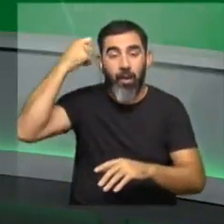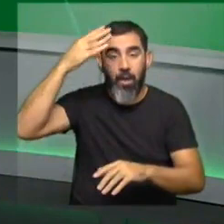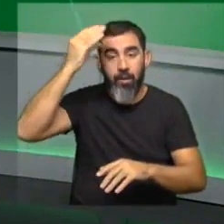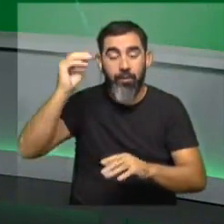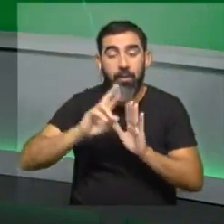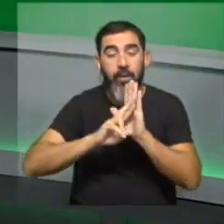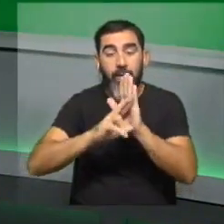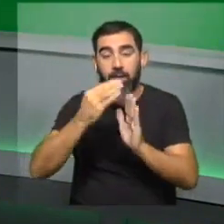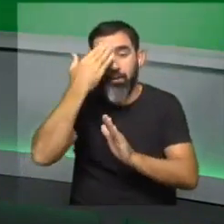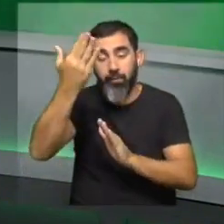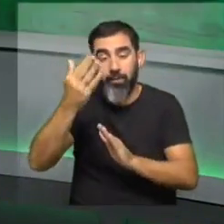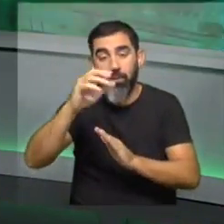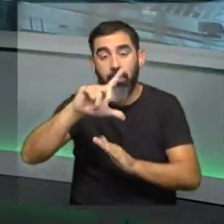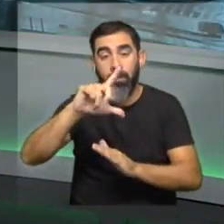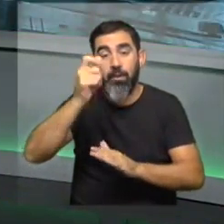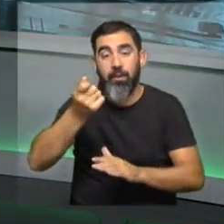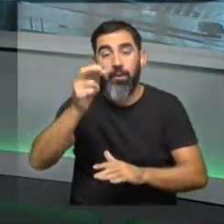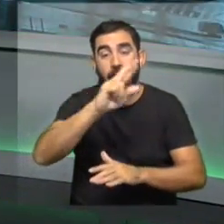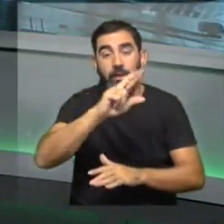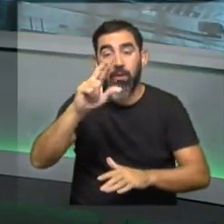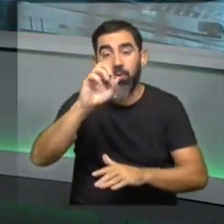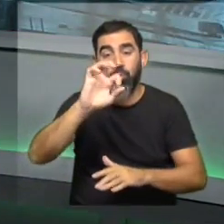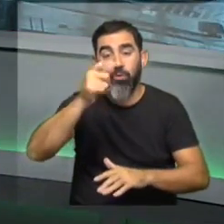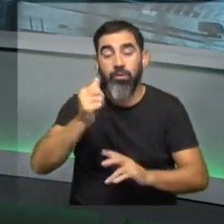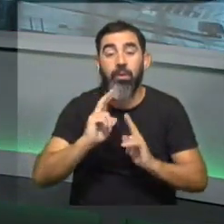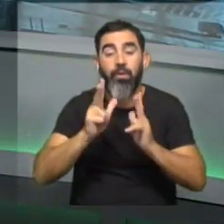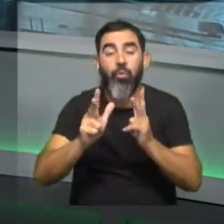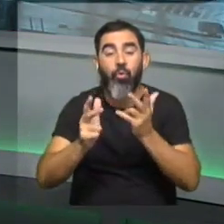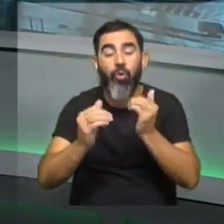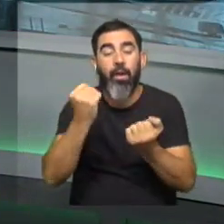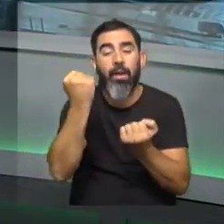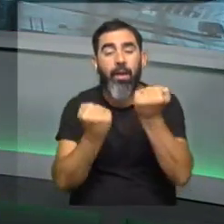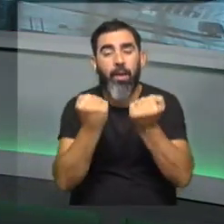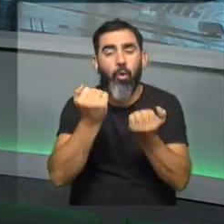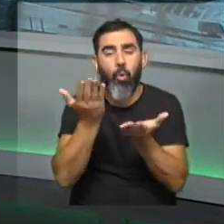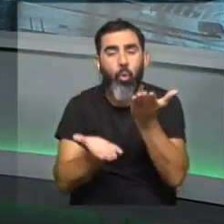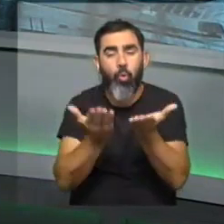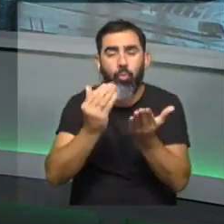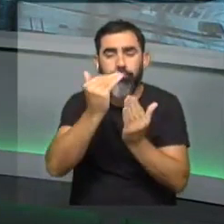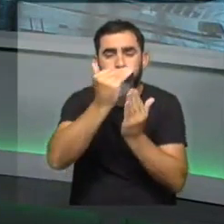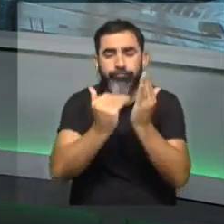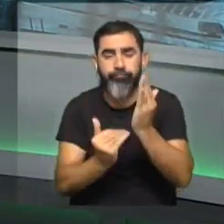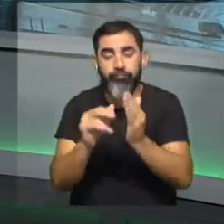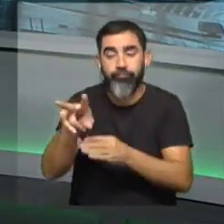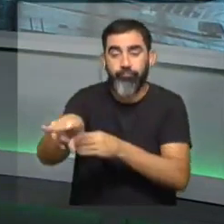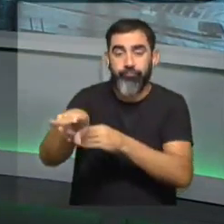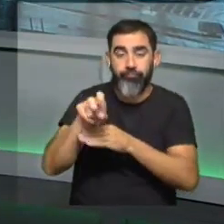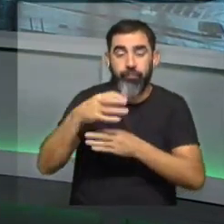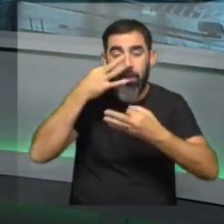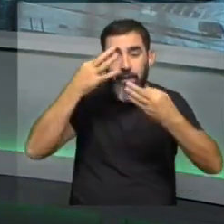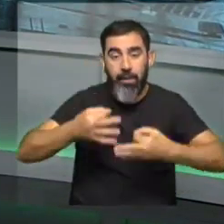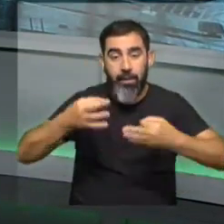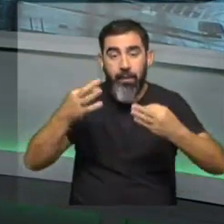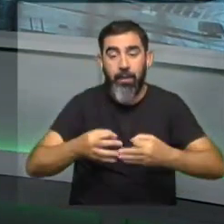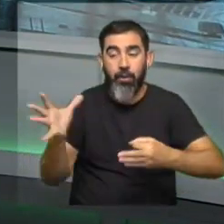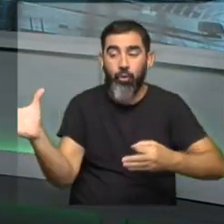representación del Frente Amplio, Daniel Larrosa, aseguró que el balance financiero de la empresa telefónica muestra una caída en los ingresos reales de